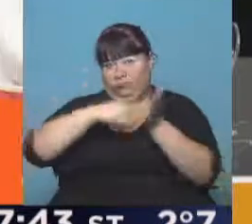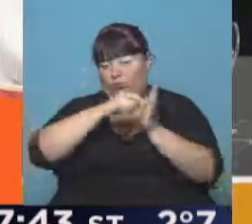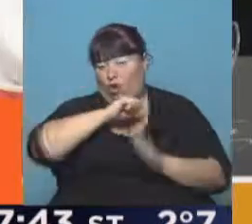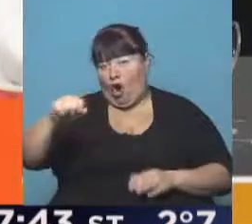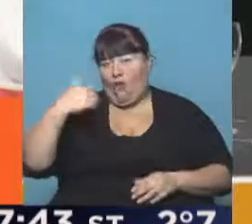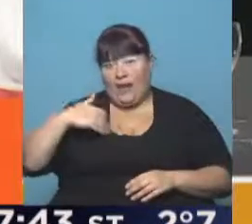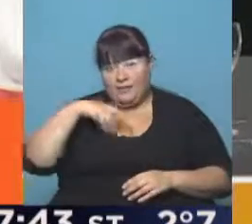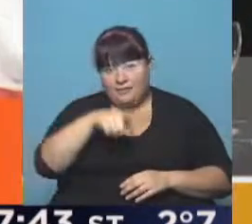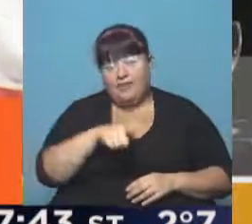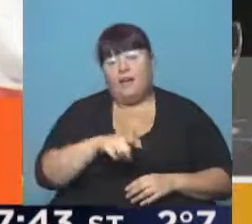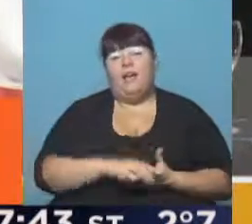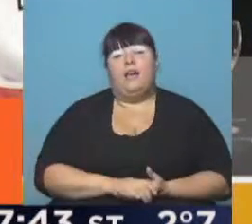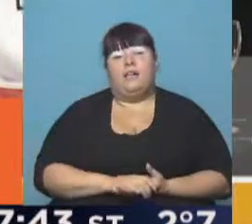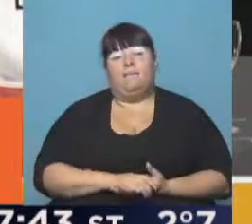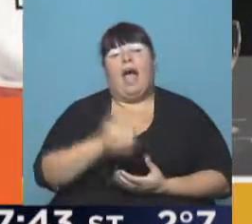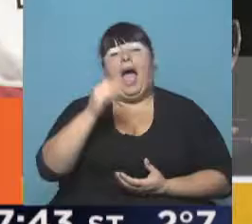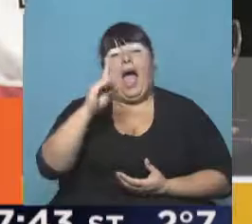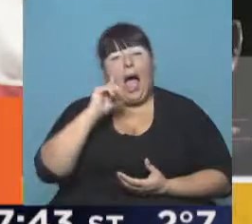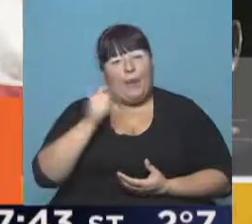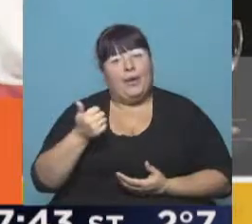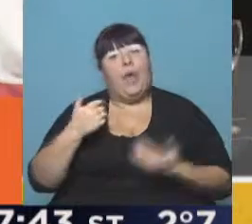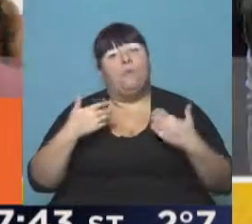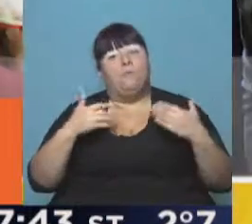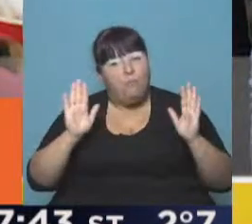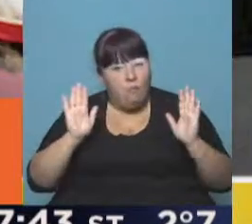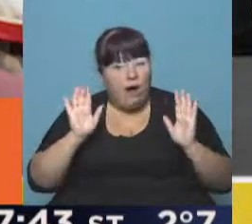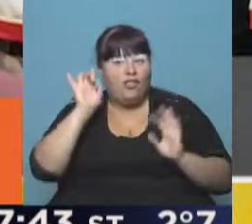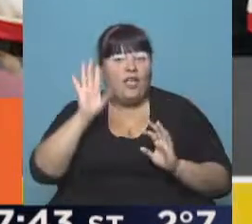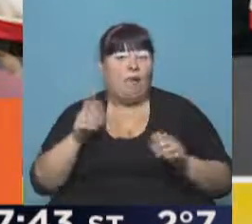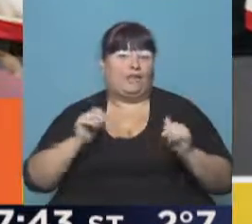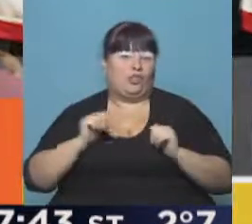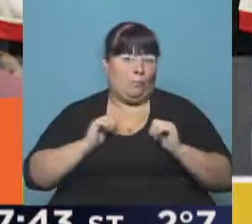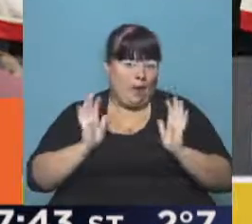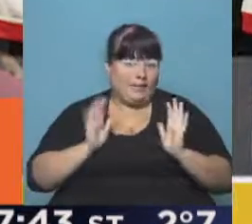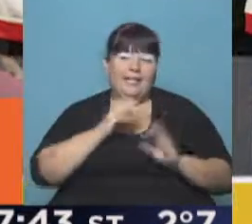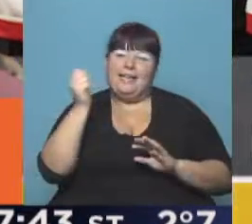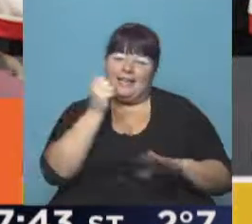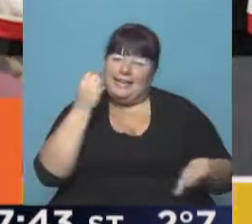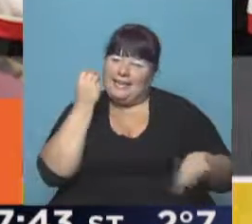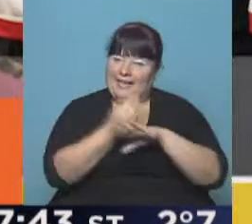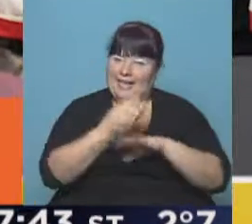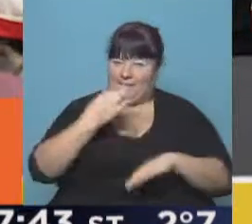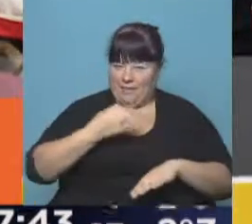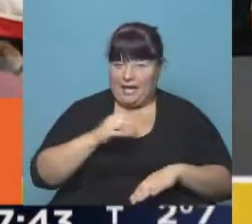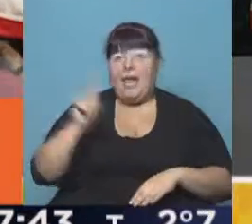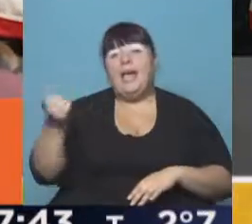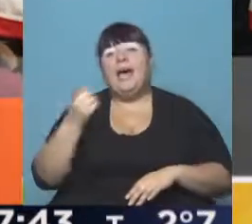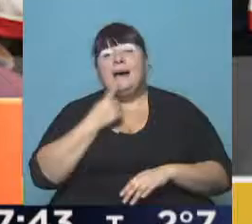fútbol argentino, Guanchope Ávila tendría la posibilidad simplemente de ir al banco de suplentes, pero busca su lugar de privilegio. En